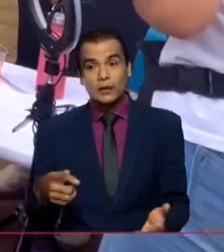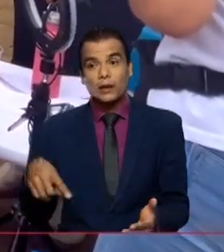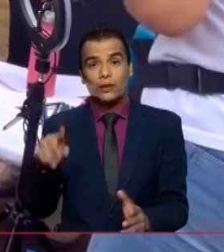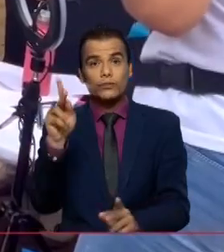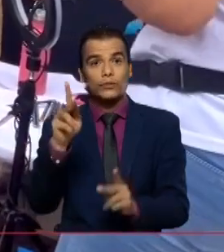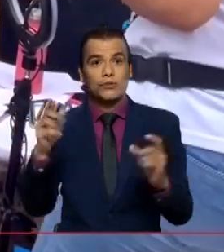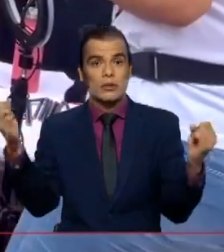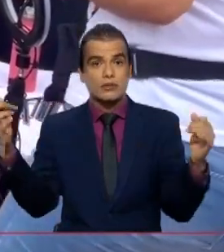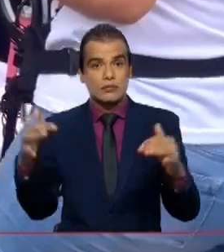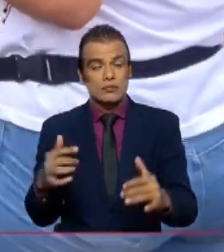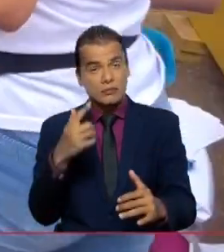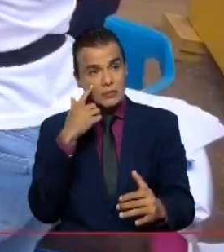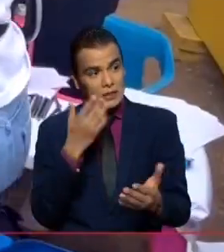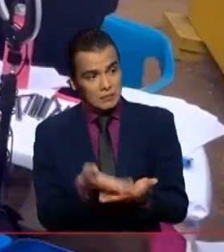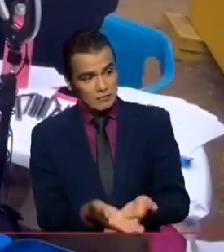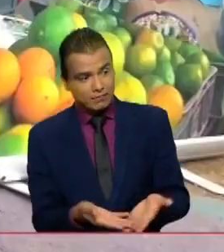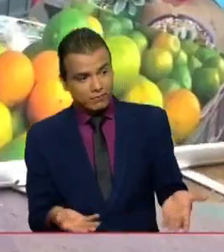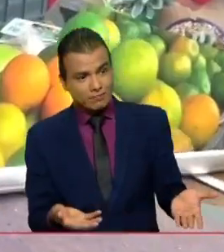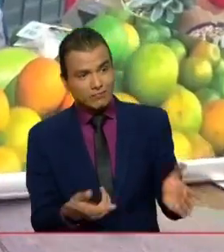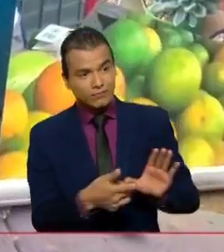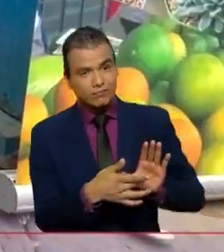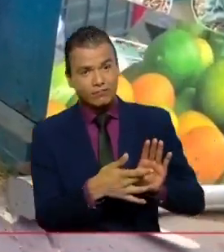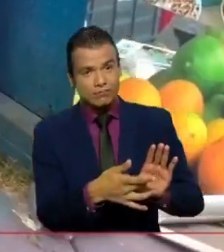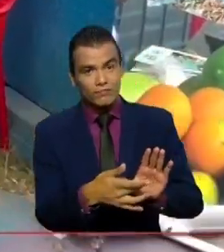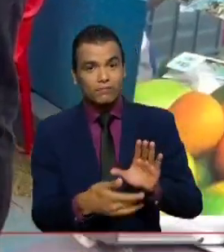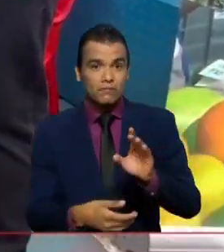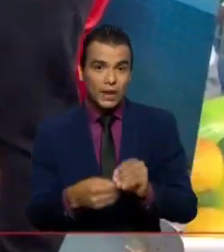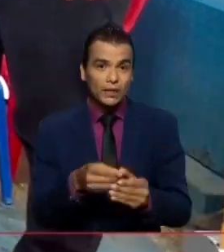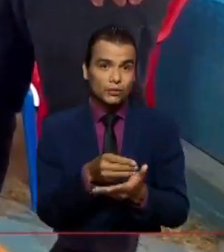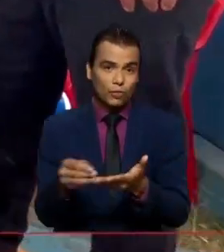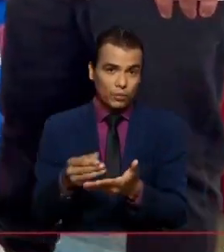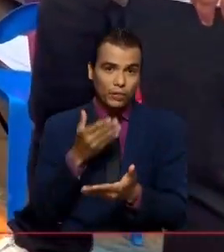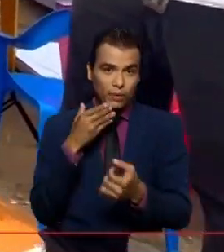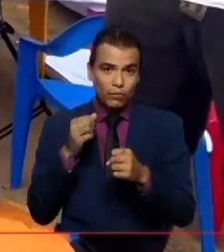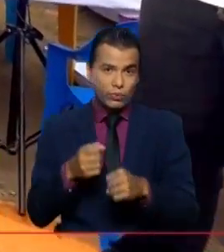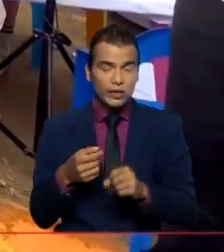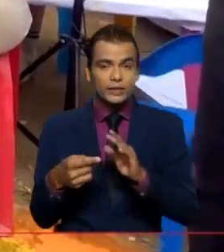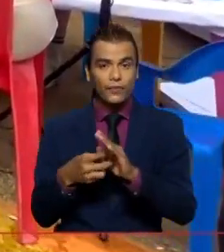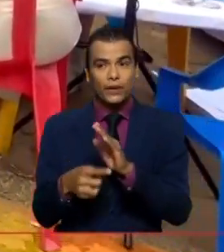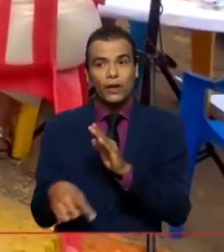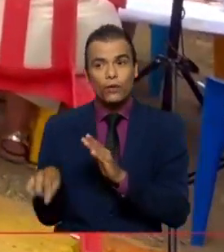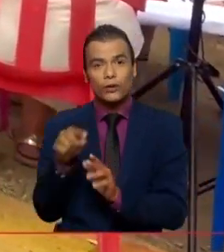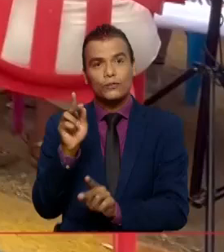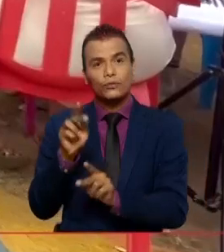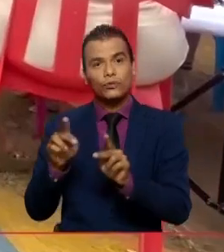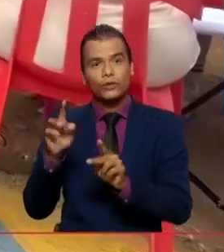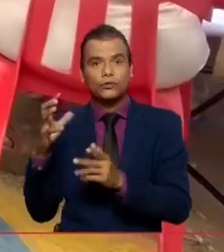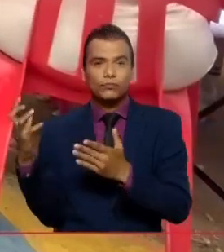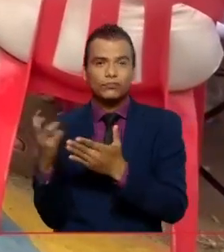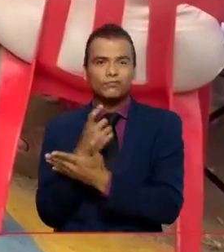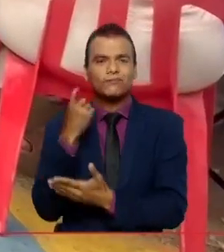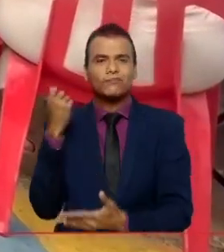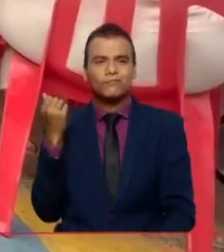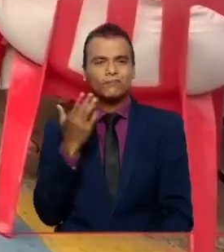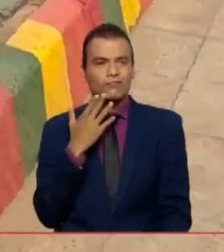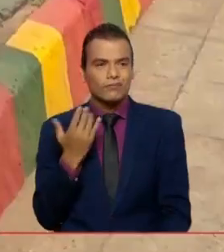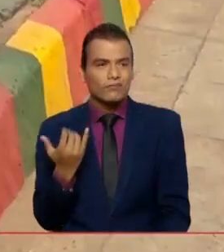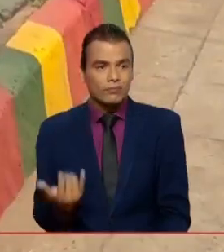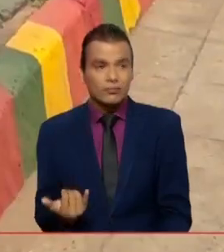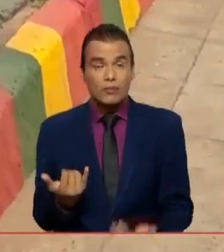otros sectores tengan la posibilidad de generar recursos económicos. De la mano con las comunidades estamos transformando